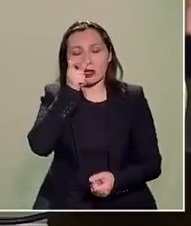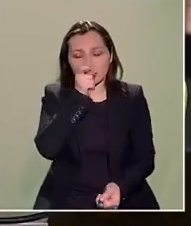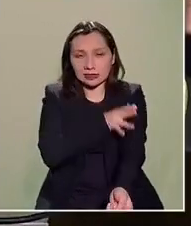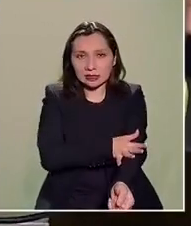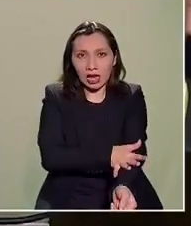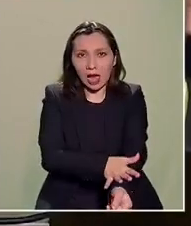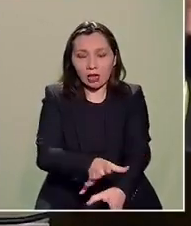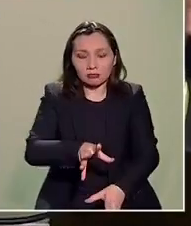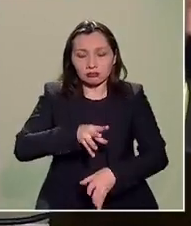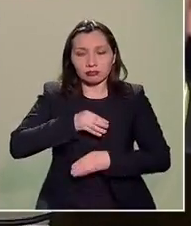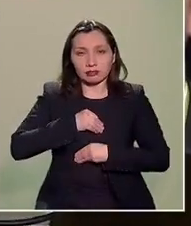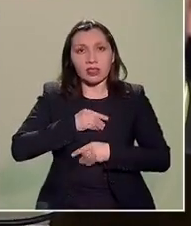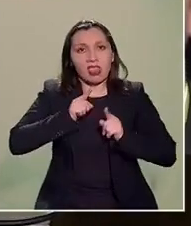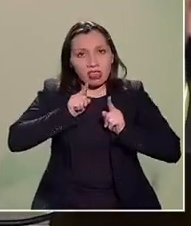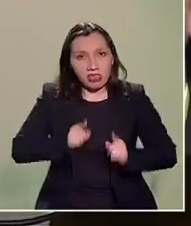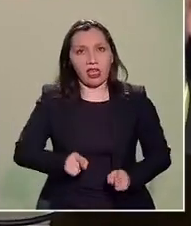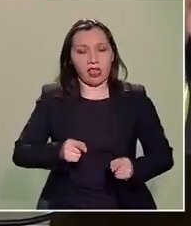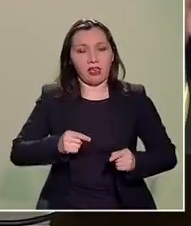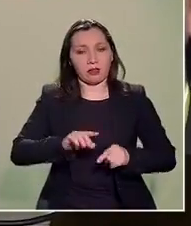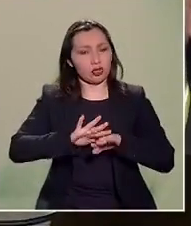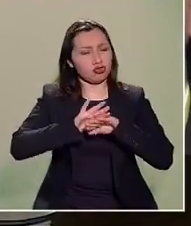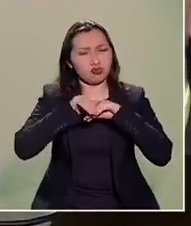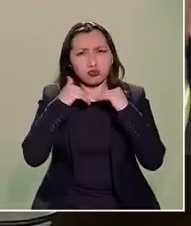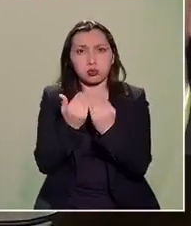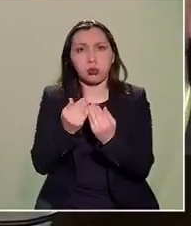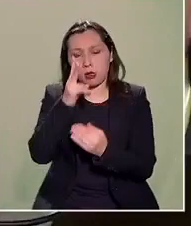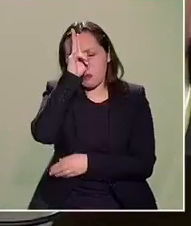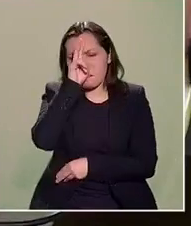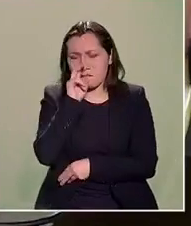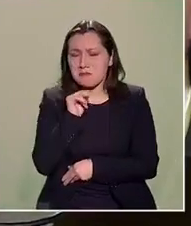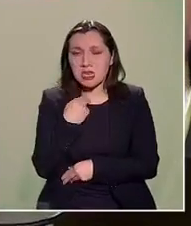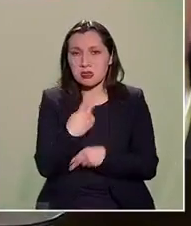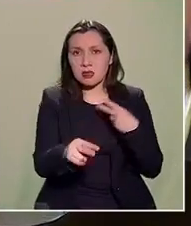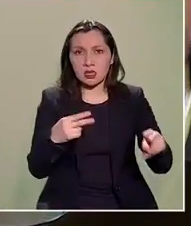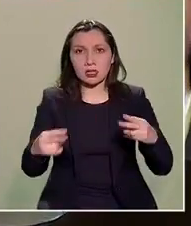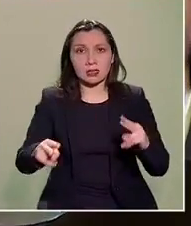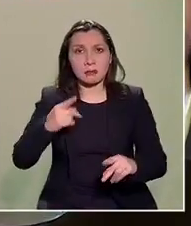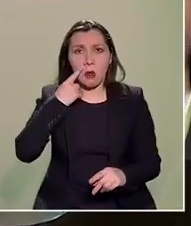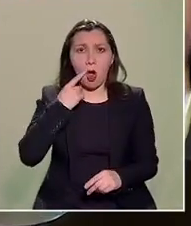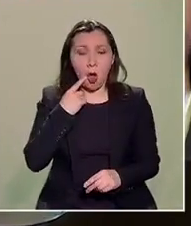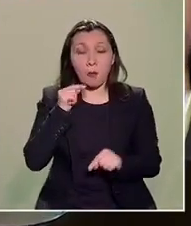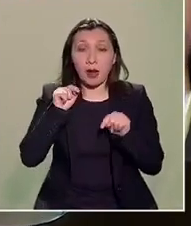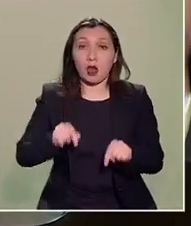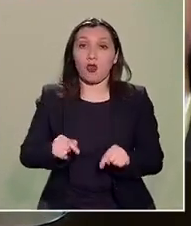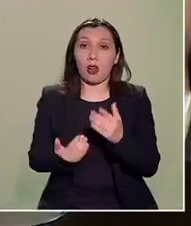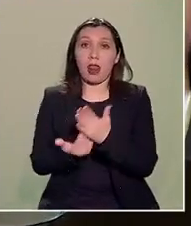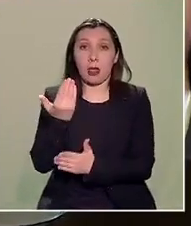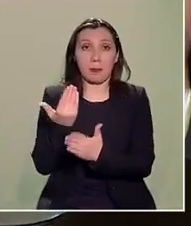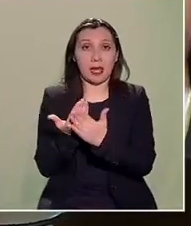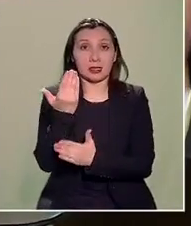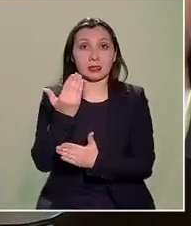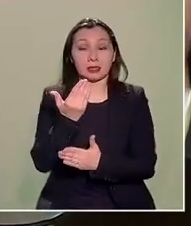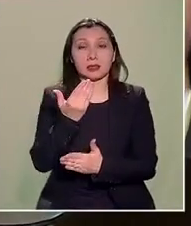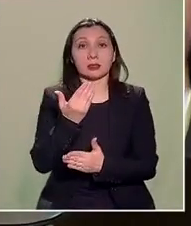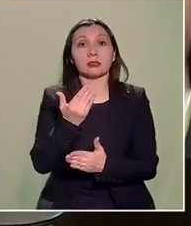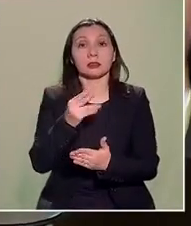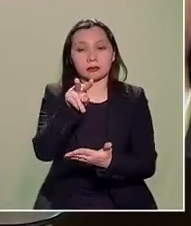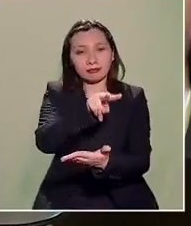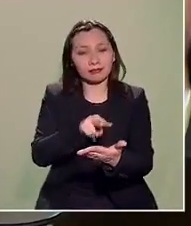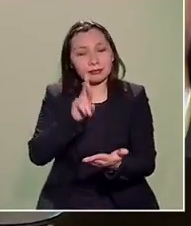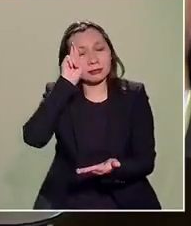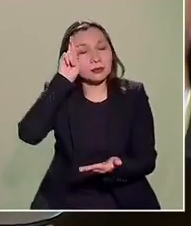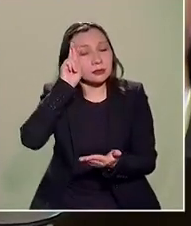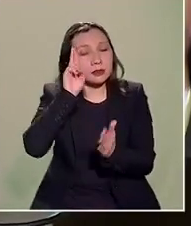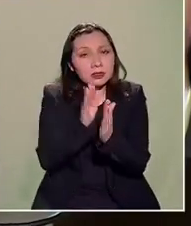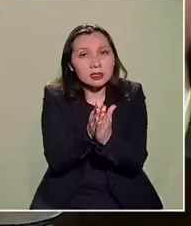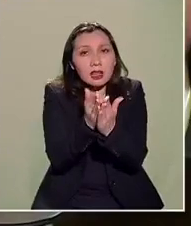él debía de ser en todos semejante a sus hombres esta mañana nuestro texto de reflexión